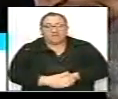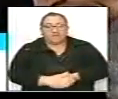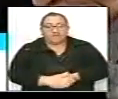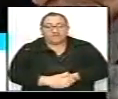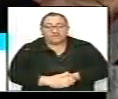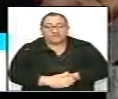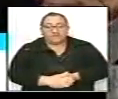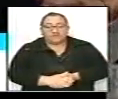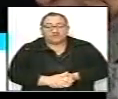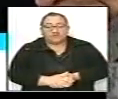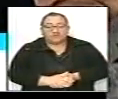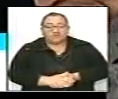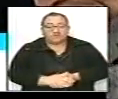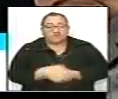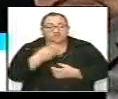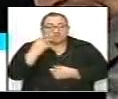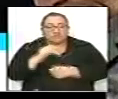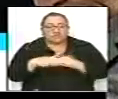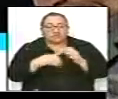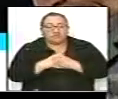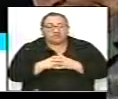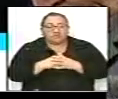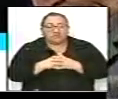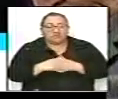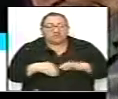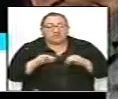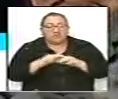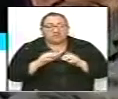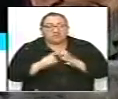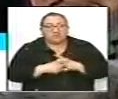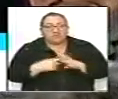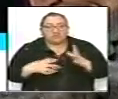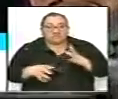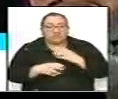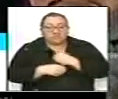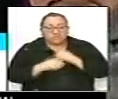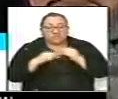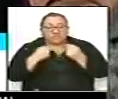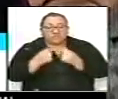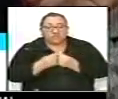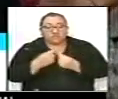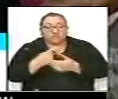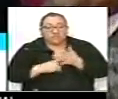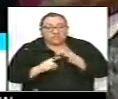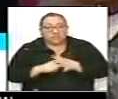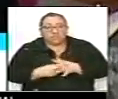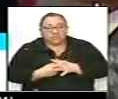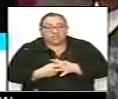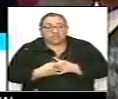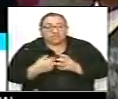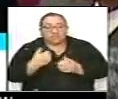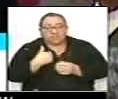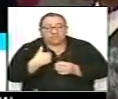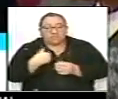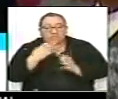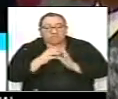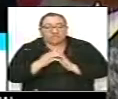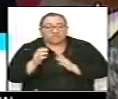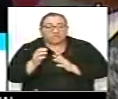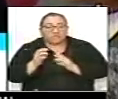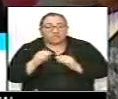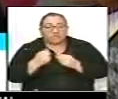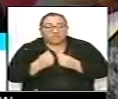La tendencia de los países democráticos es que se están empezando a posicionar los partidos que empiezan a tener